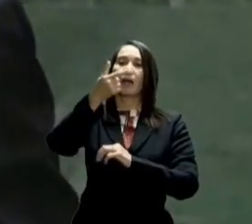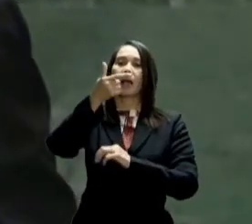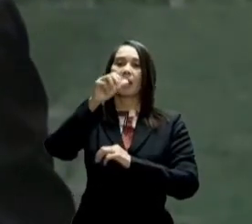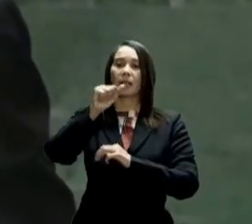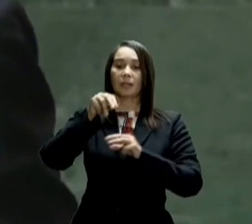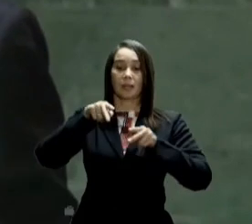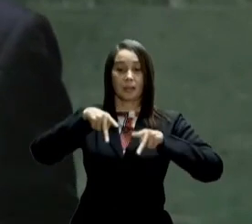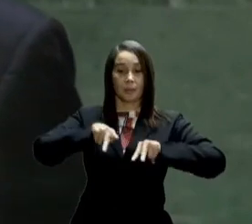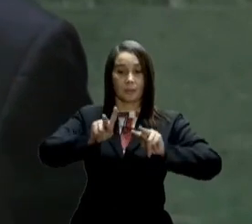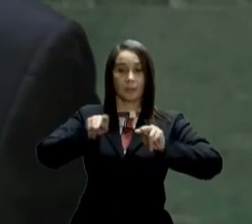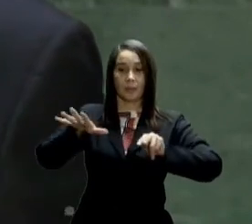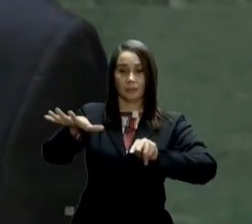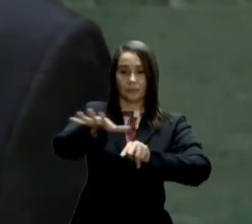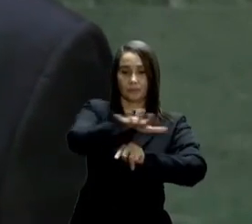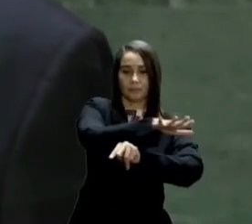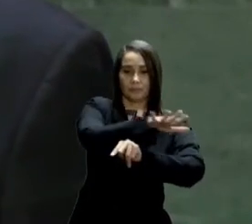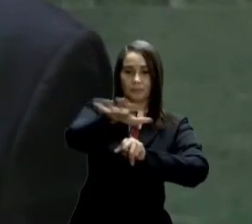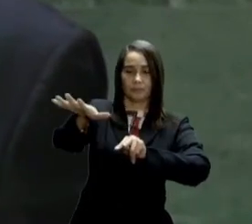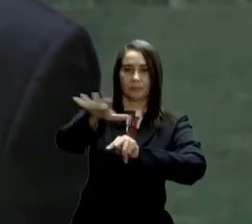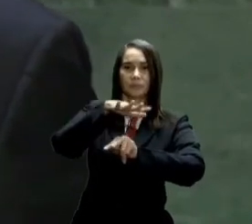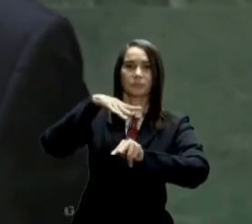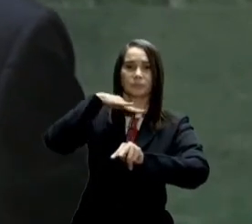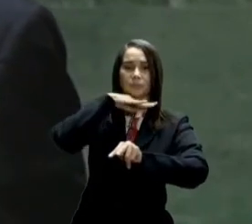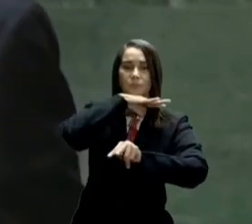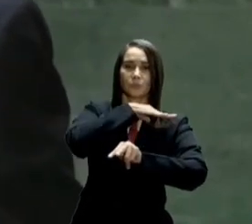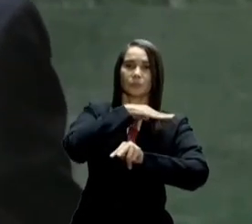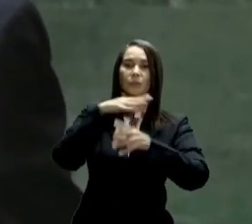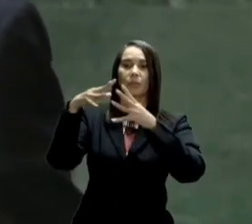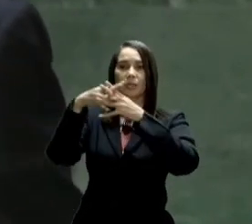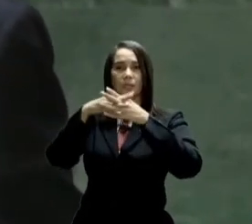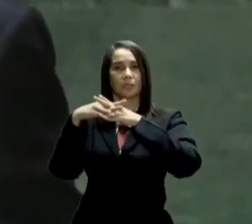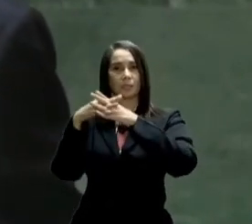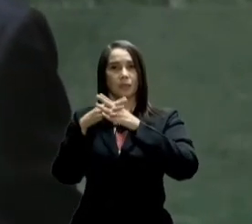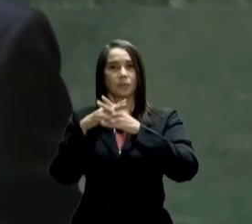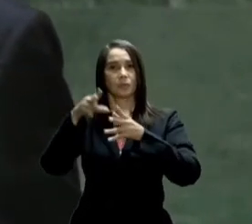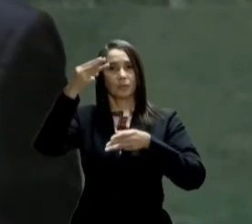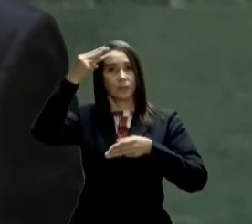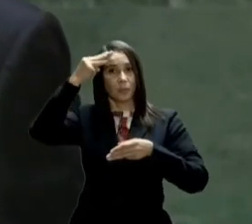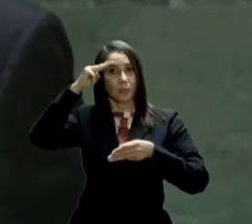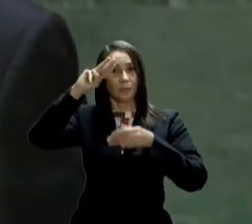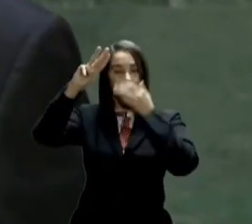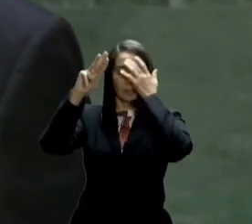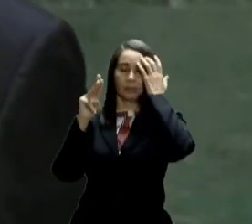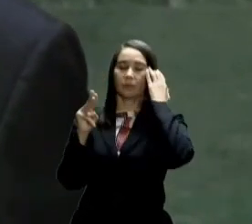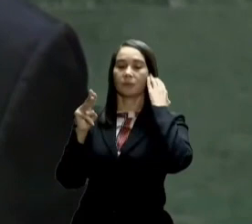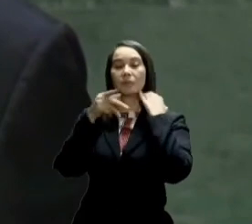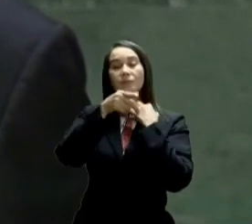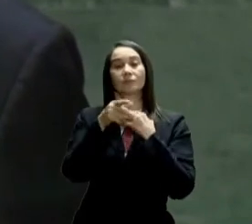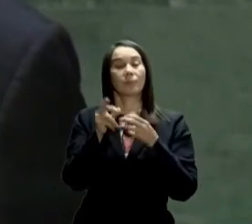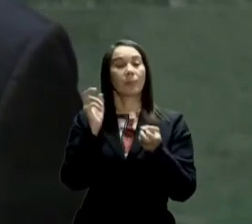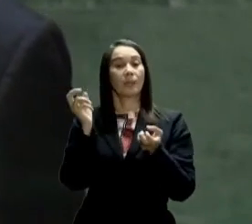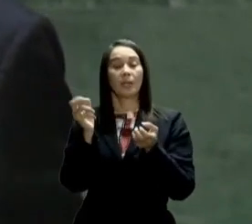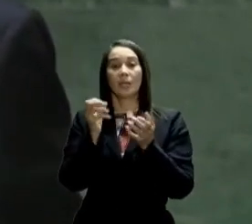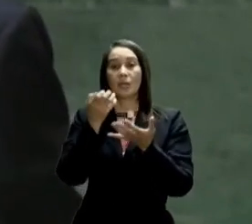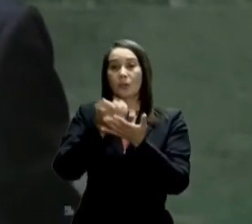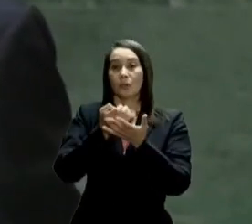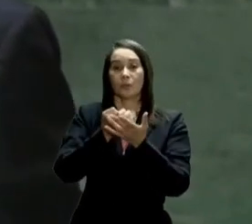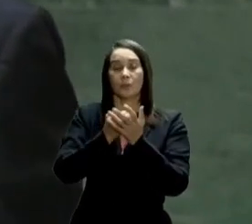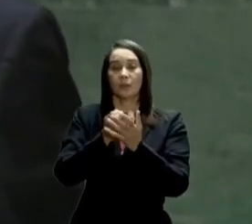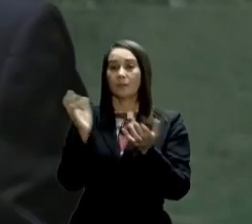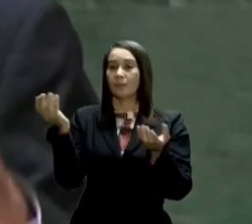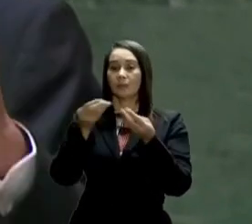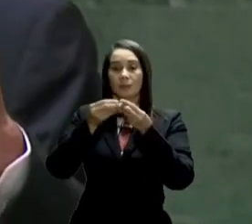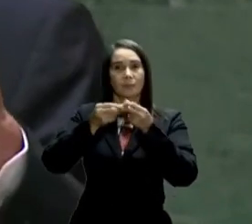costas caribeñas, incluyendo las de Estados Unidos y México, tiene gravísimos impactos económicos, sociales y